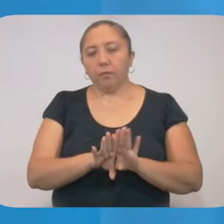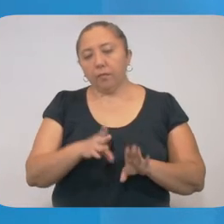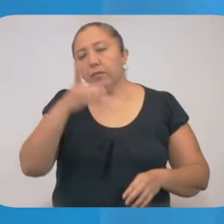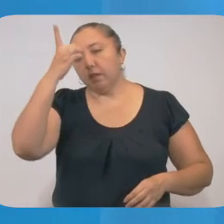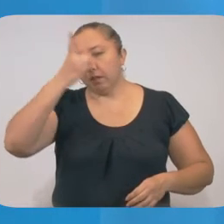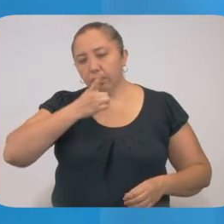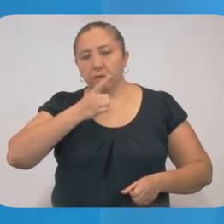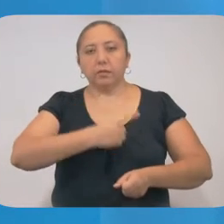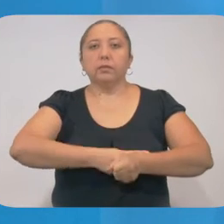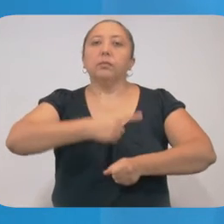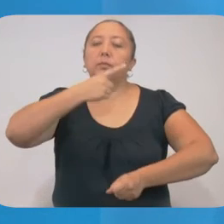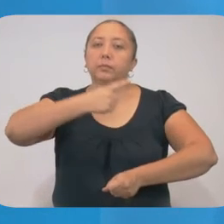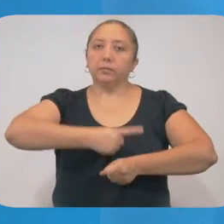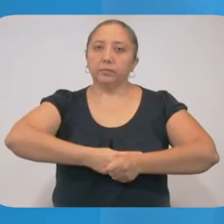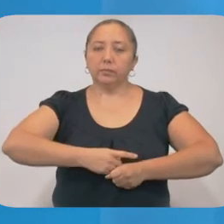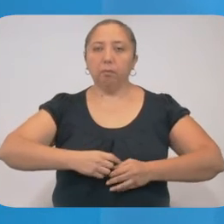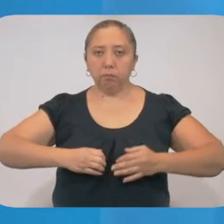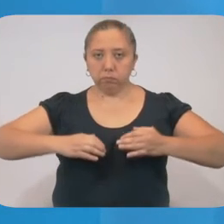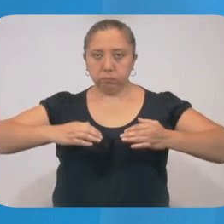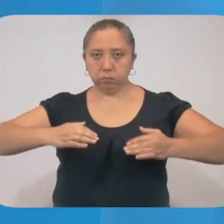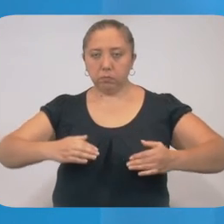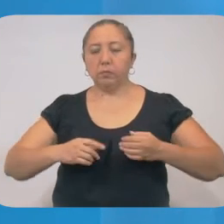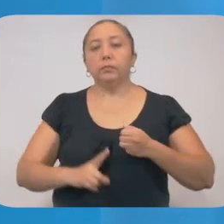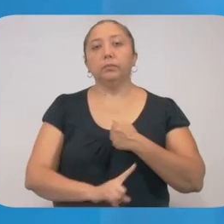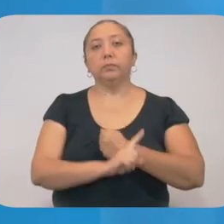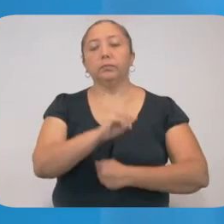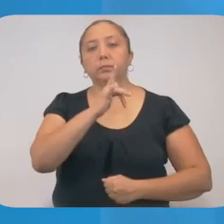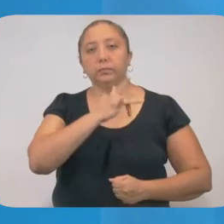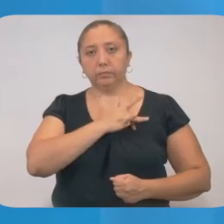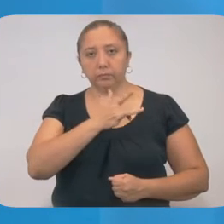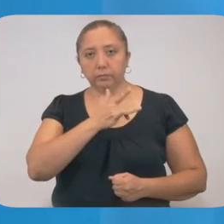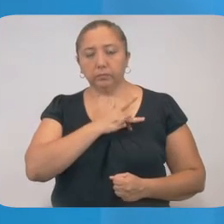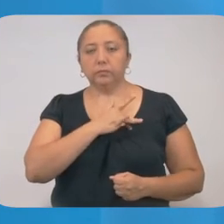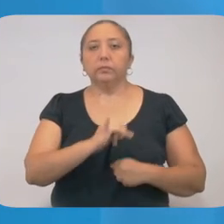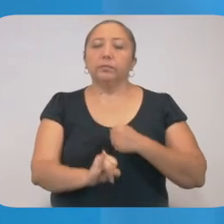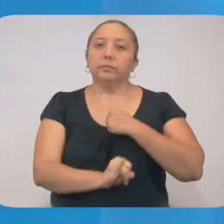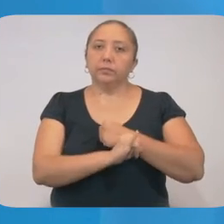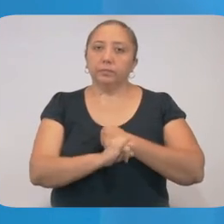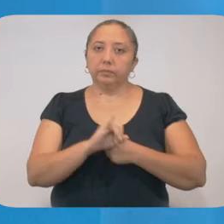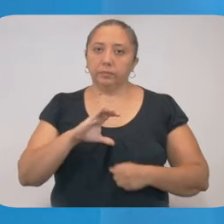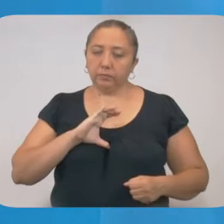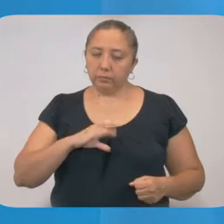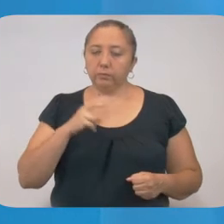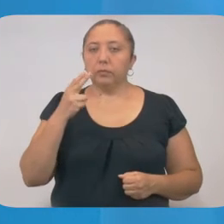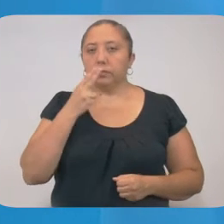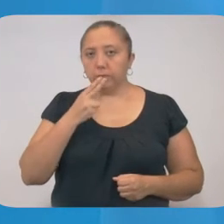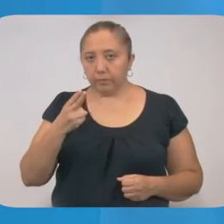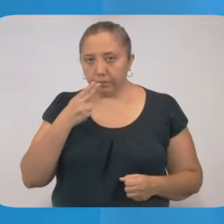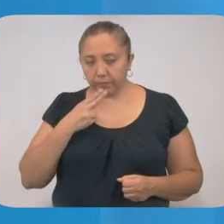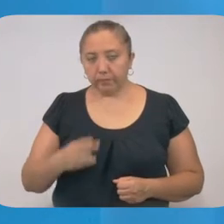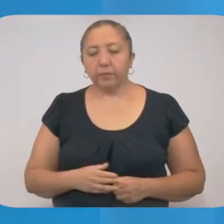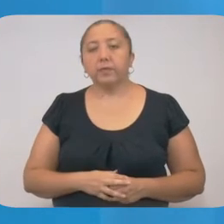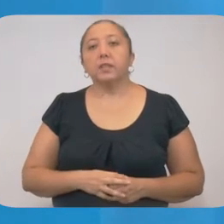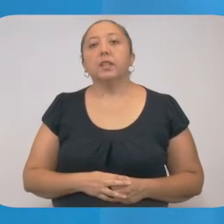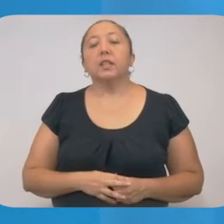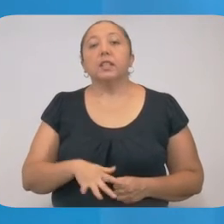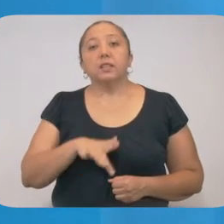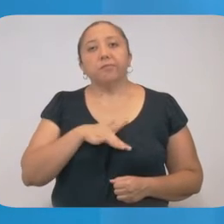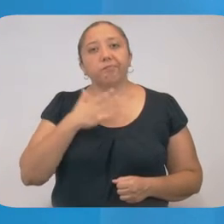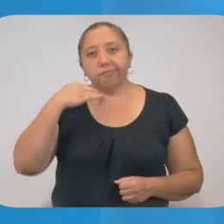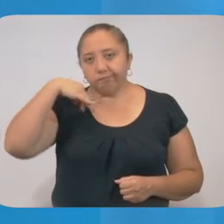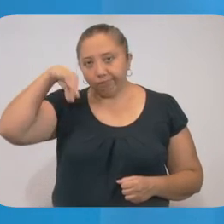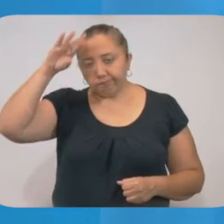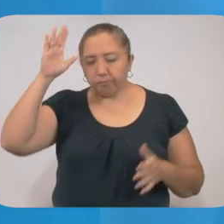diabetes, hipertensión, sobrepeso, problemas cardíacos, VIH, cáncer o tabaquismo. Si presentan